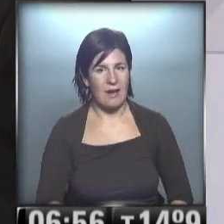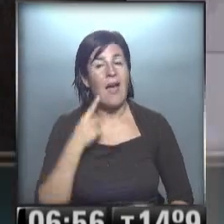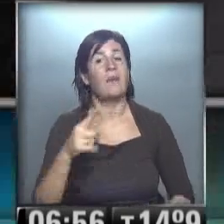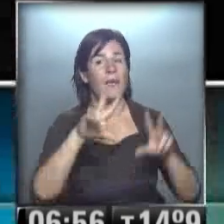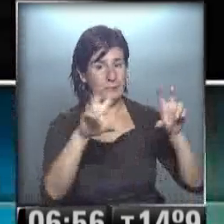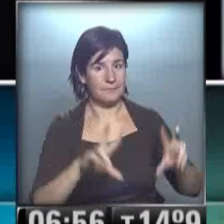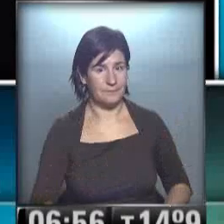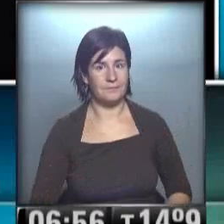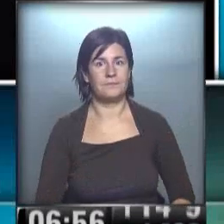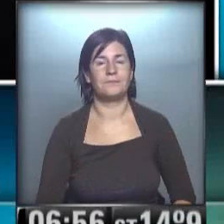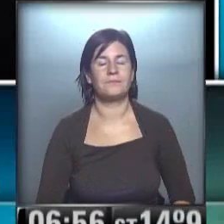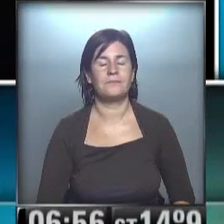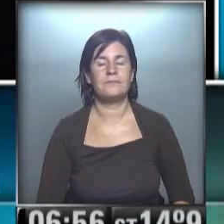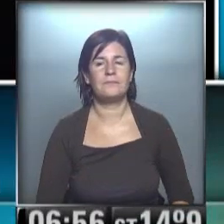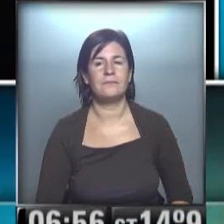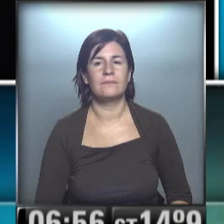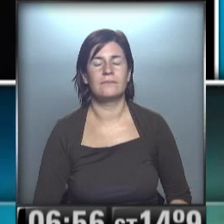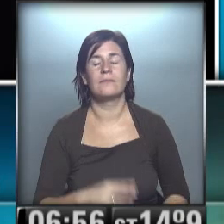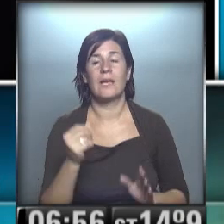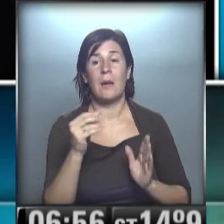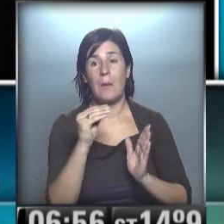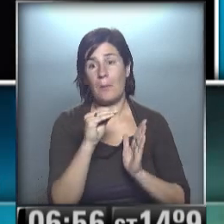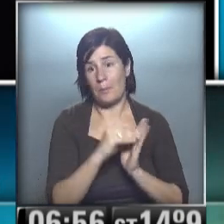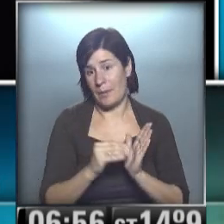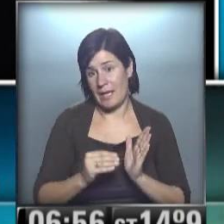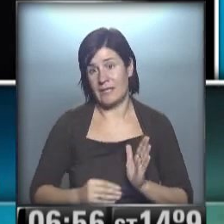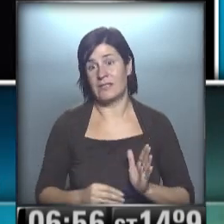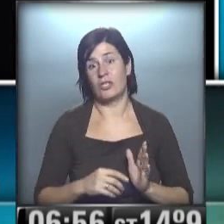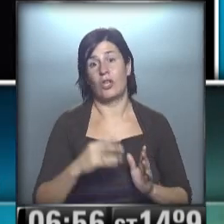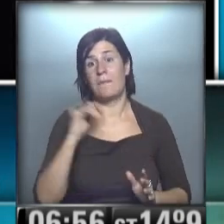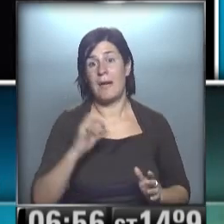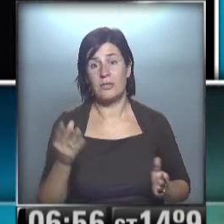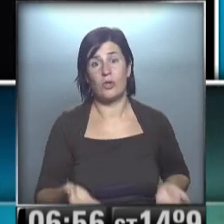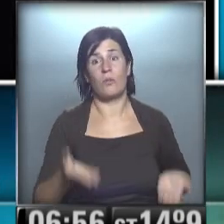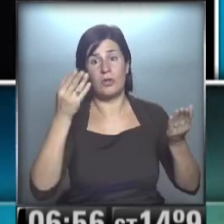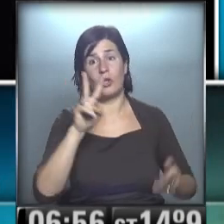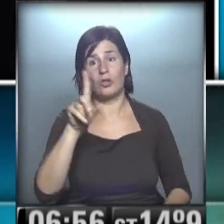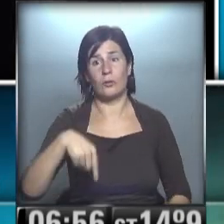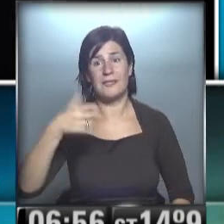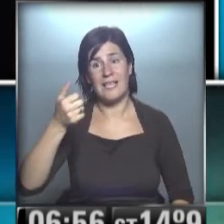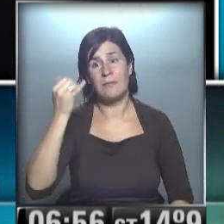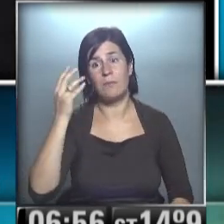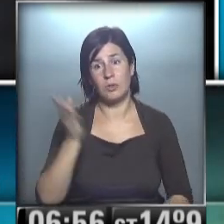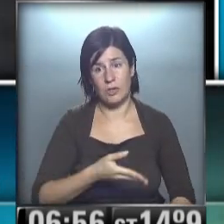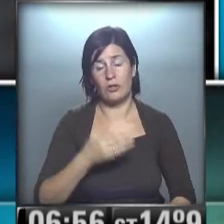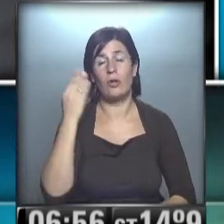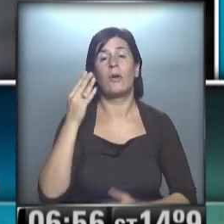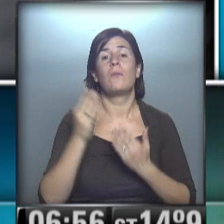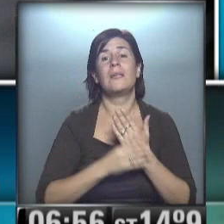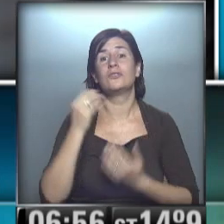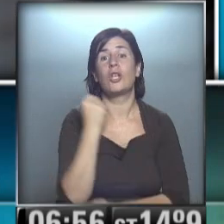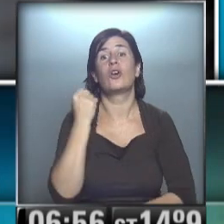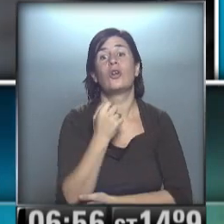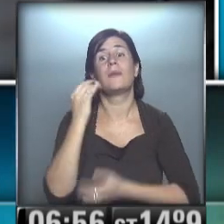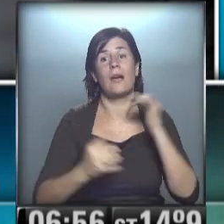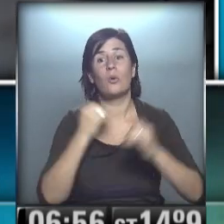temas. El índice de precios, Nadia, al consumidor de marzo fue del 2,6%. El ministro de Economía, Axel Kicillof, resaltó